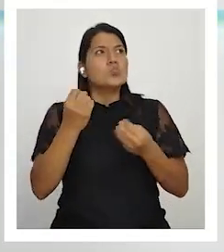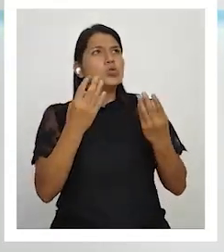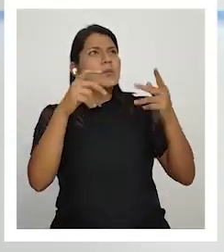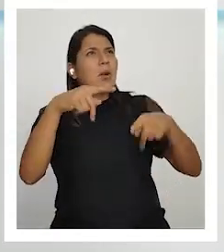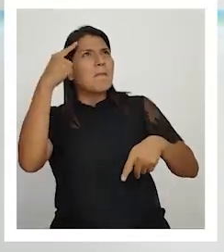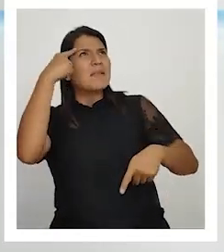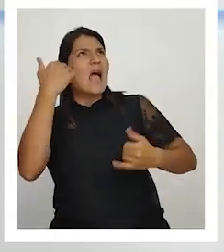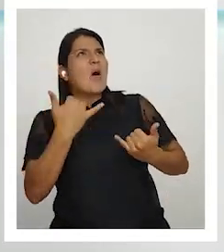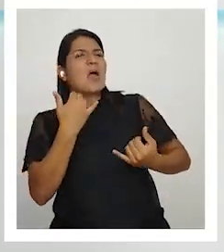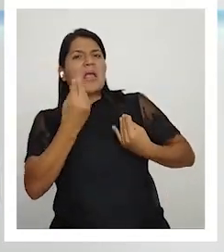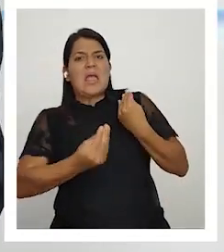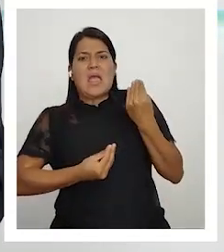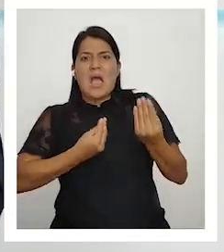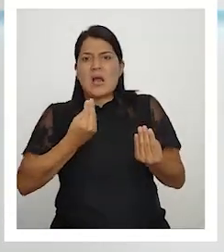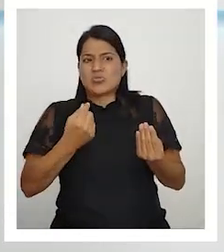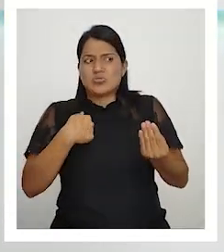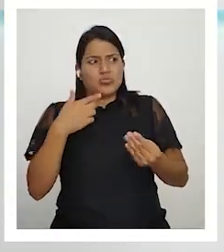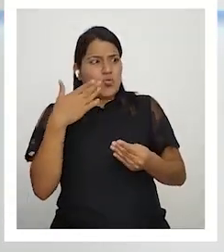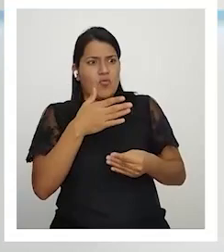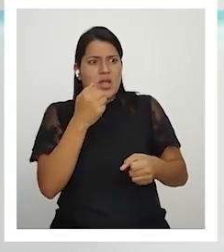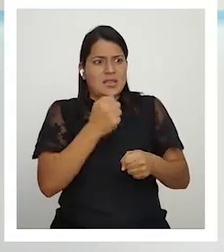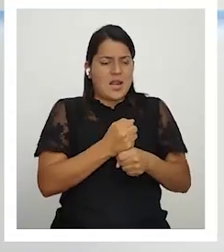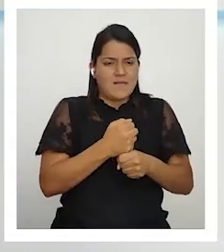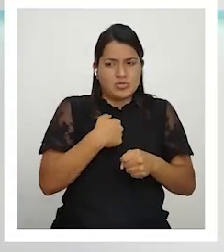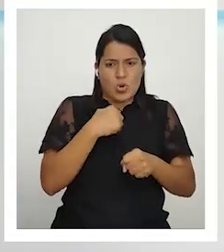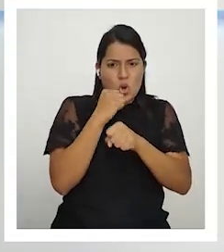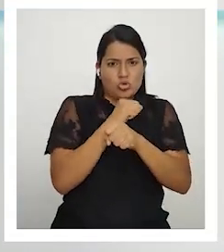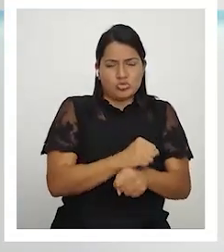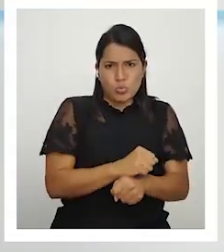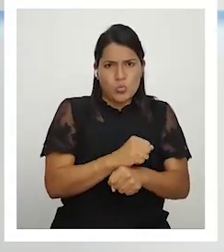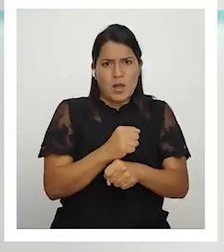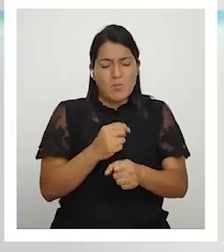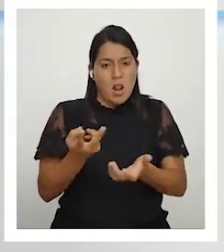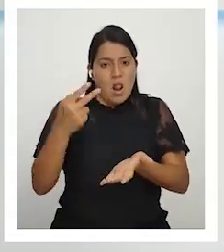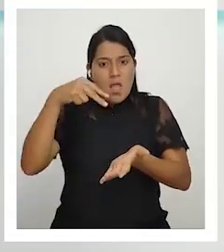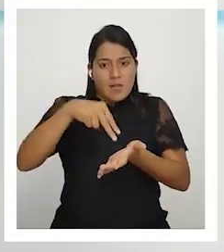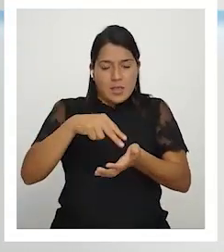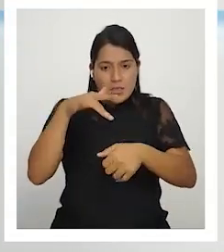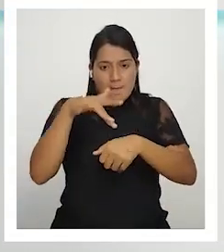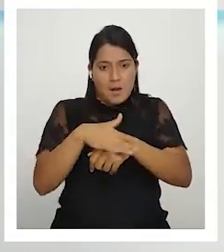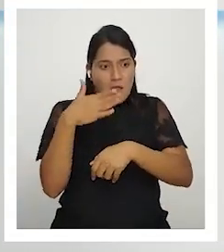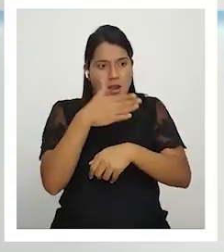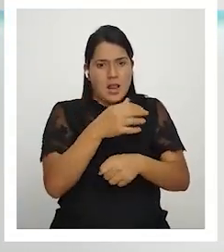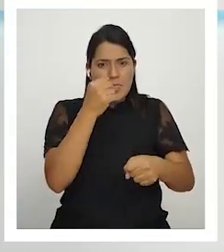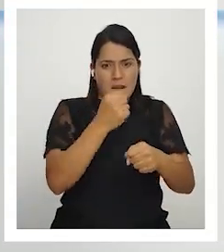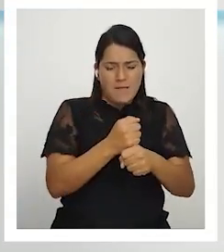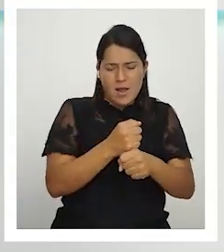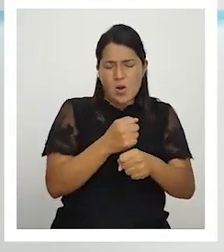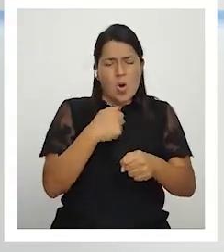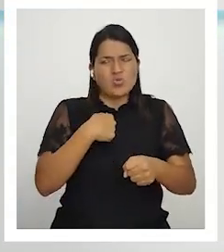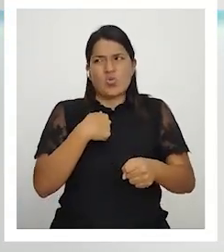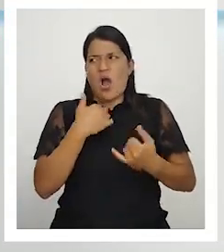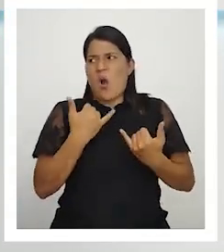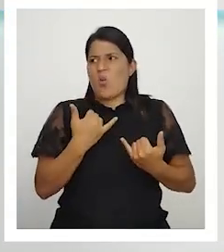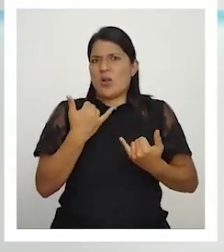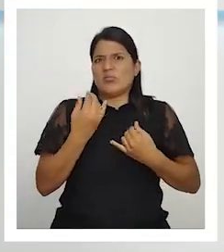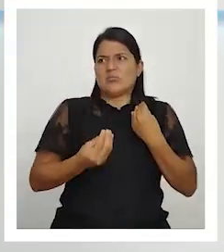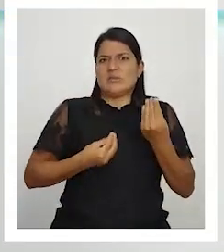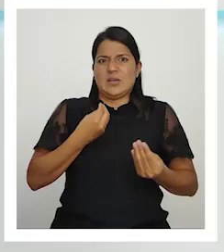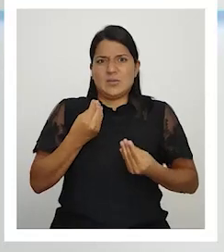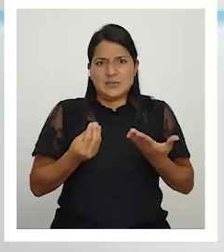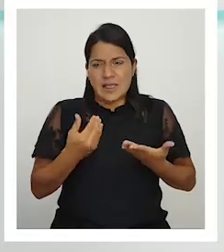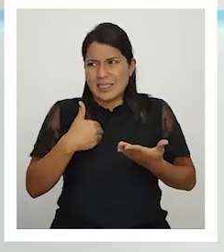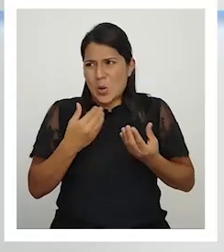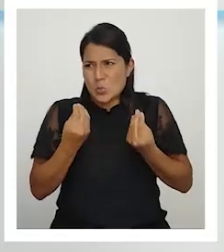hacer? Ya no voy a ir al trabajo, ahora que estoy acostumbrada a levantarme a tal hora, ir al trabajo, llegar a tal hora, ¿ahora qué voy a hacer? Me va a sobrar